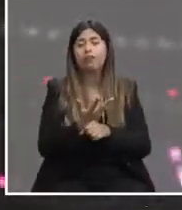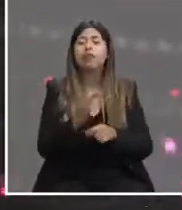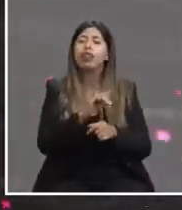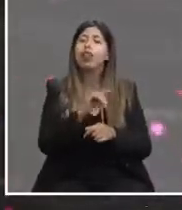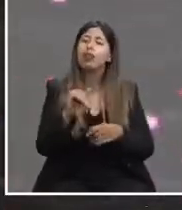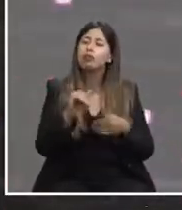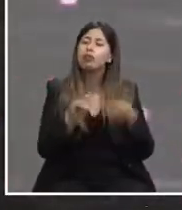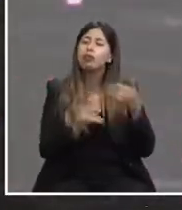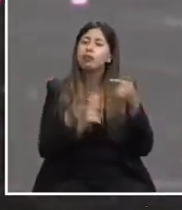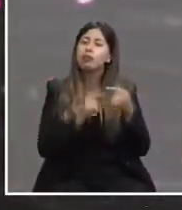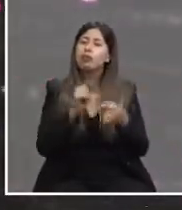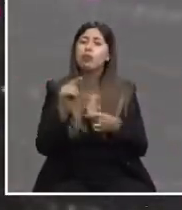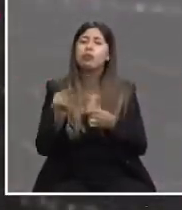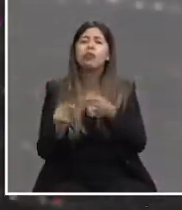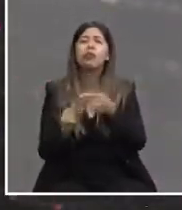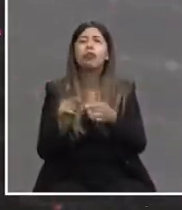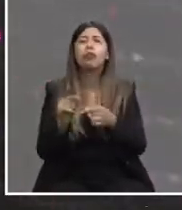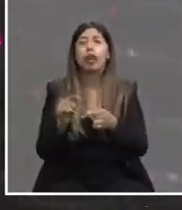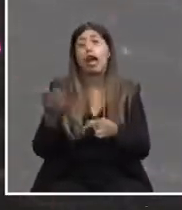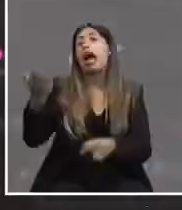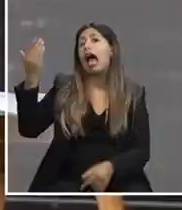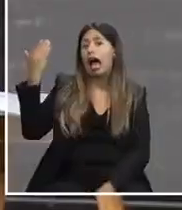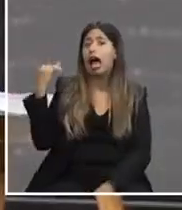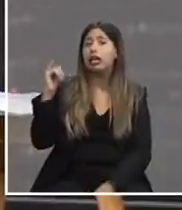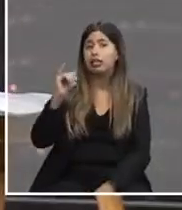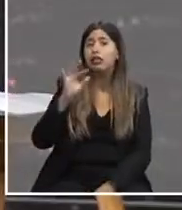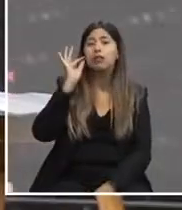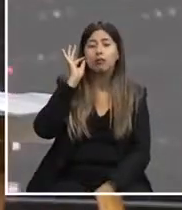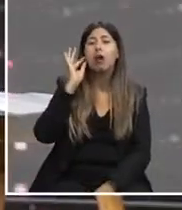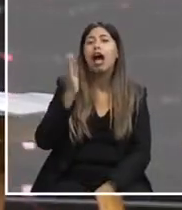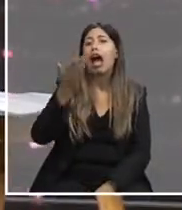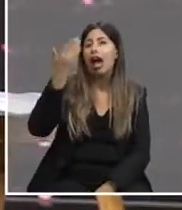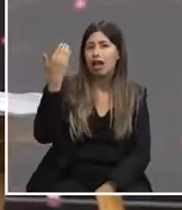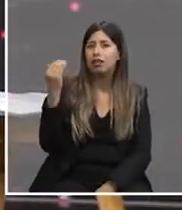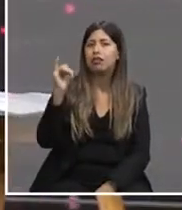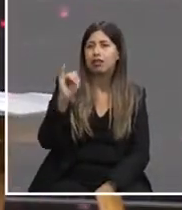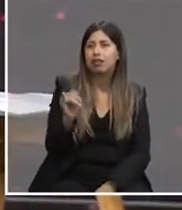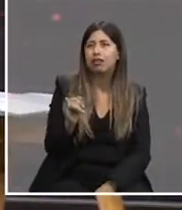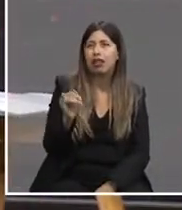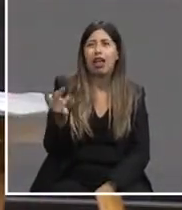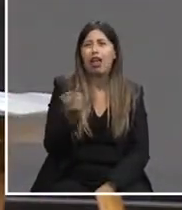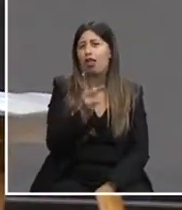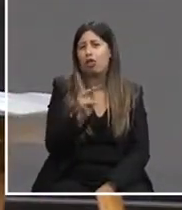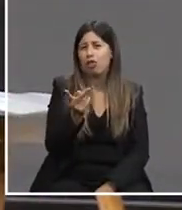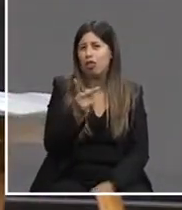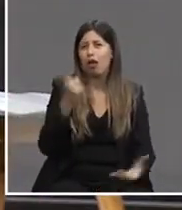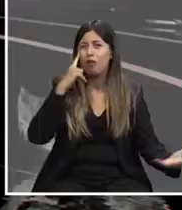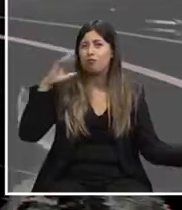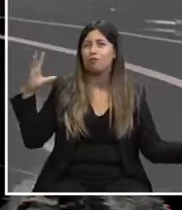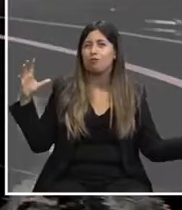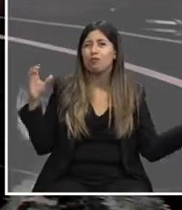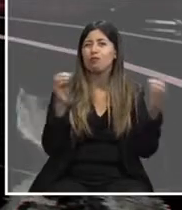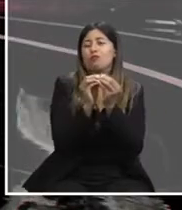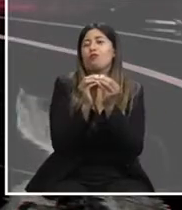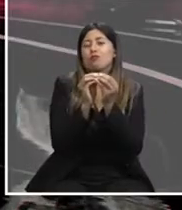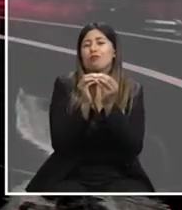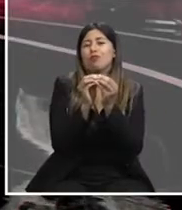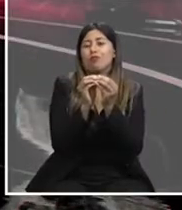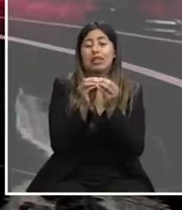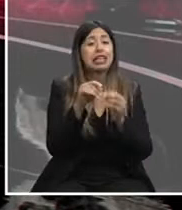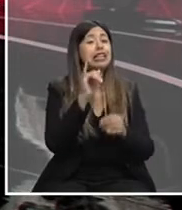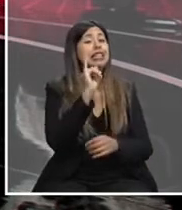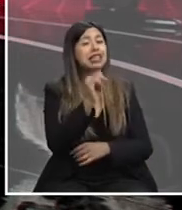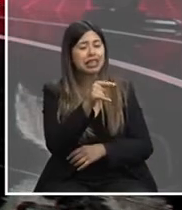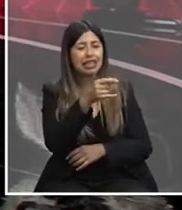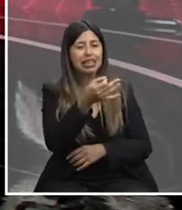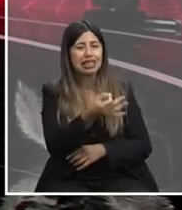después ha sido puesto muy fuertemente... Había puesto, si lo iba a mencionar en pasado, ¿no? Era como... Las dos cosas se atomizaron, ambas. Exactamente. Eso es lo interesante